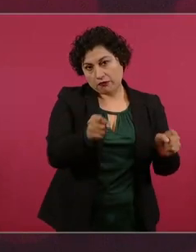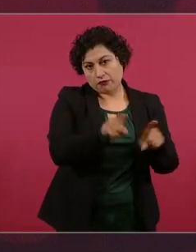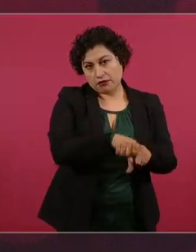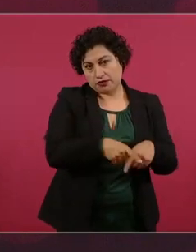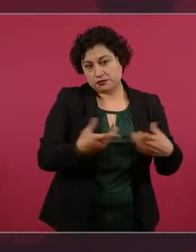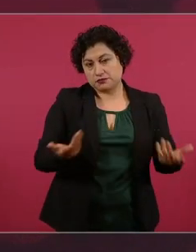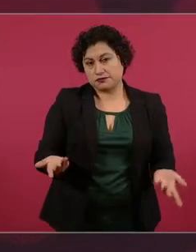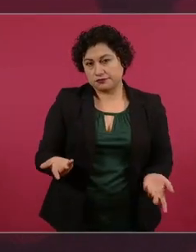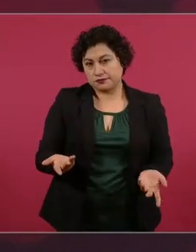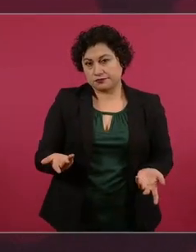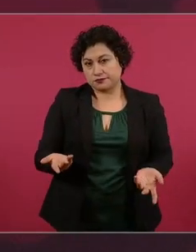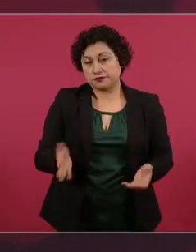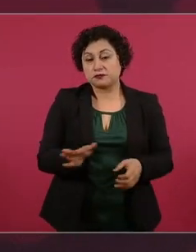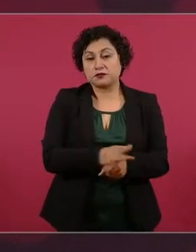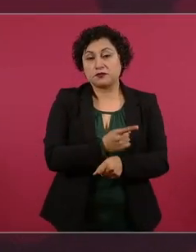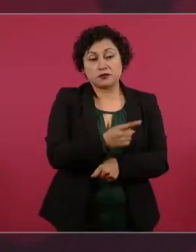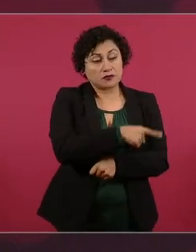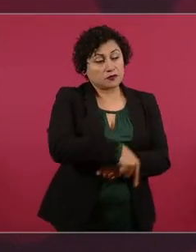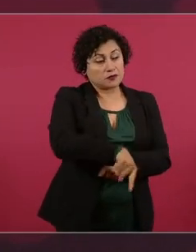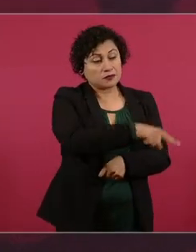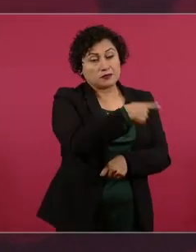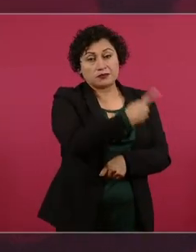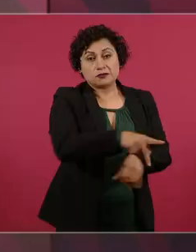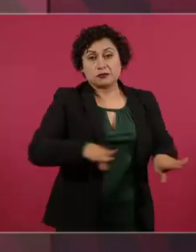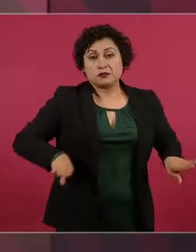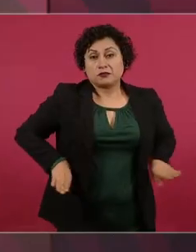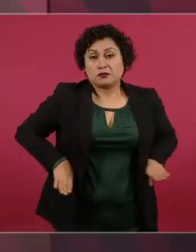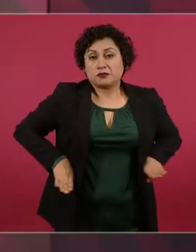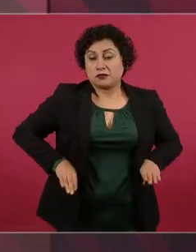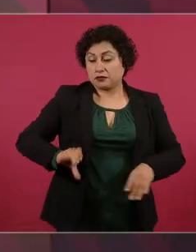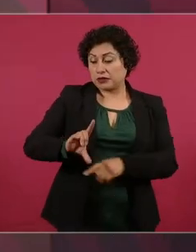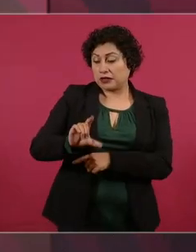son clasistas, son racistas,